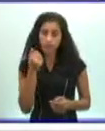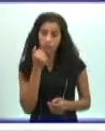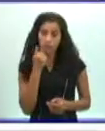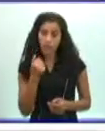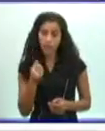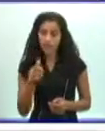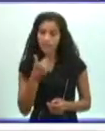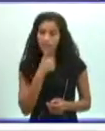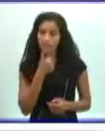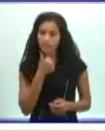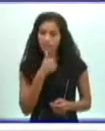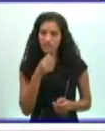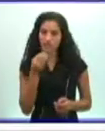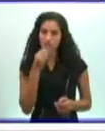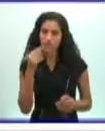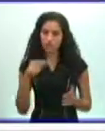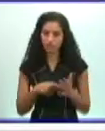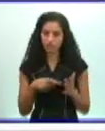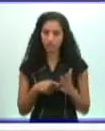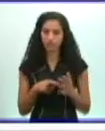fácil multiplicar.